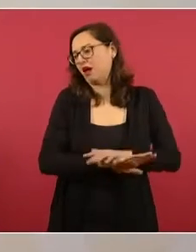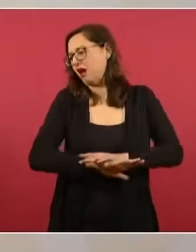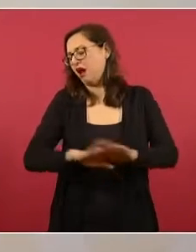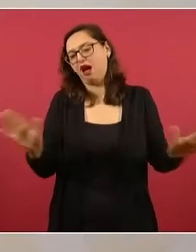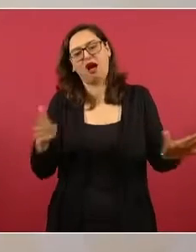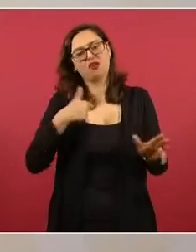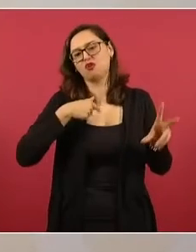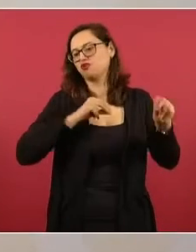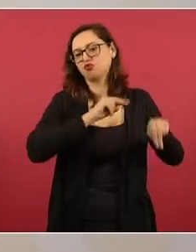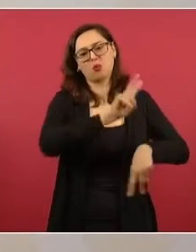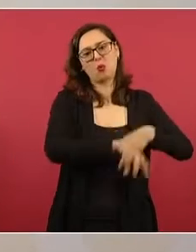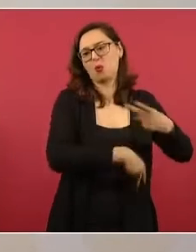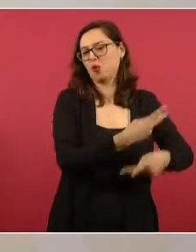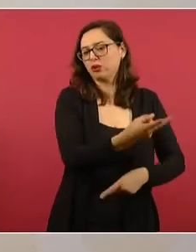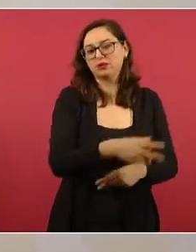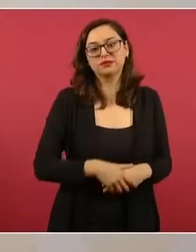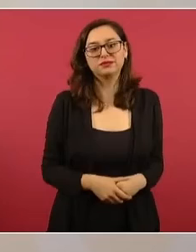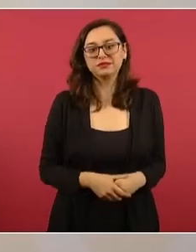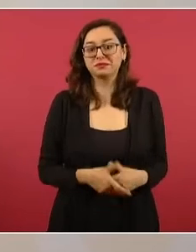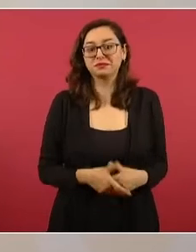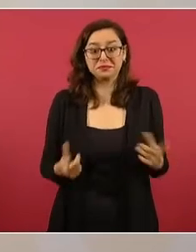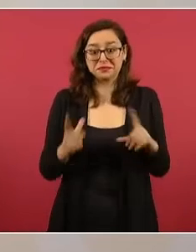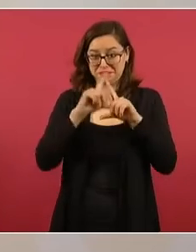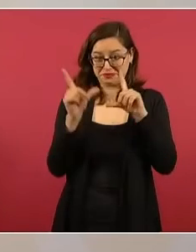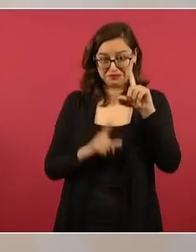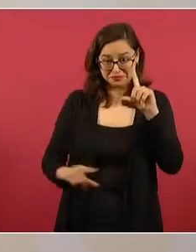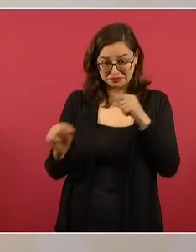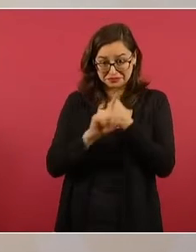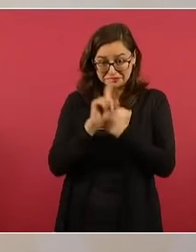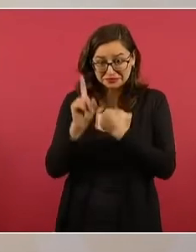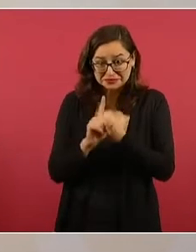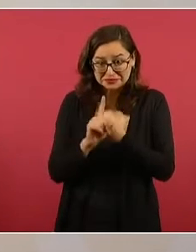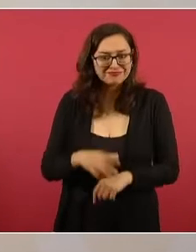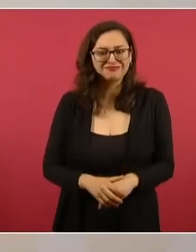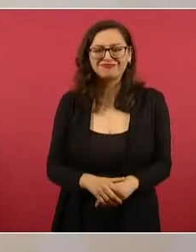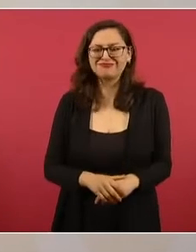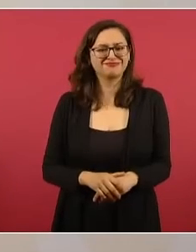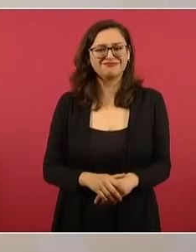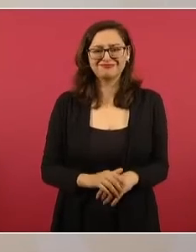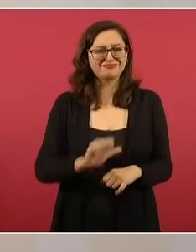el mundo o muchos países del mundo.